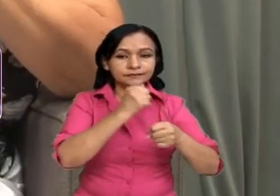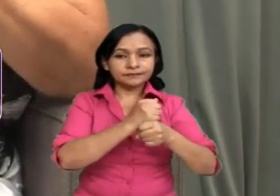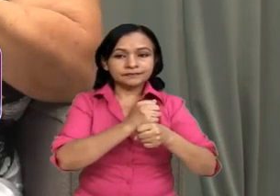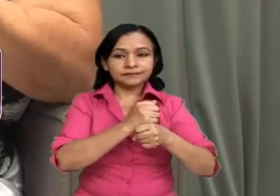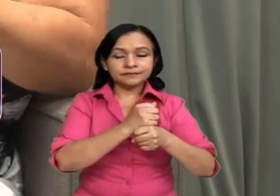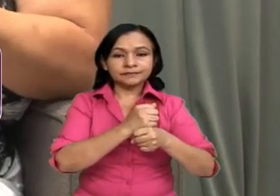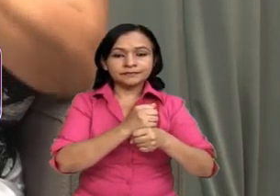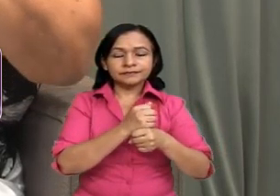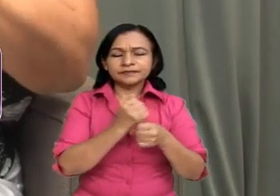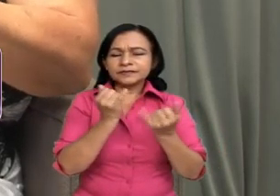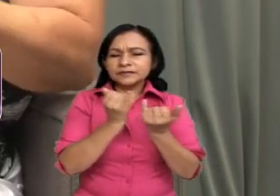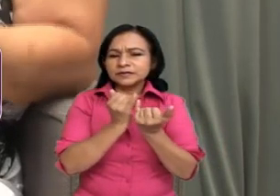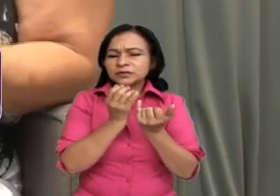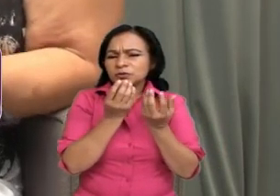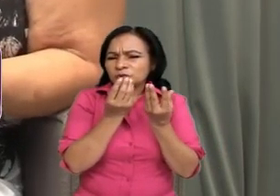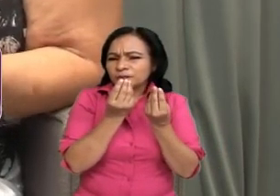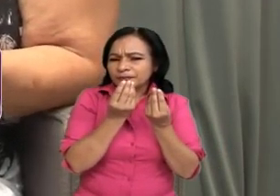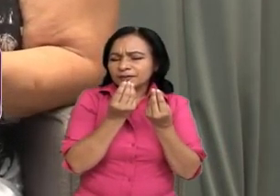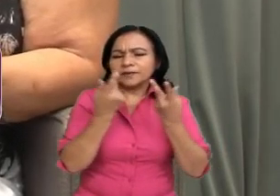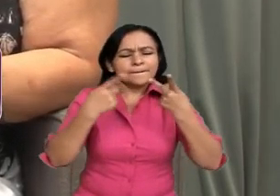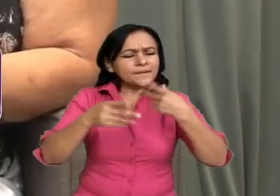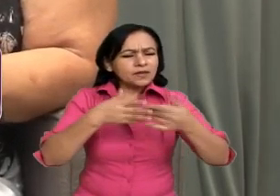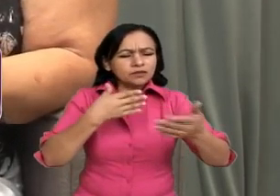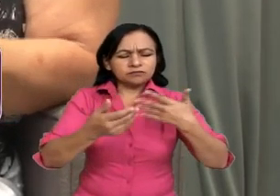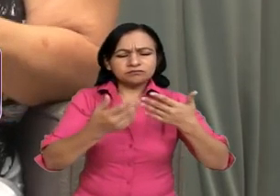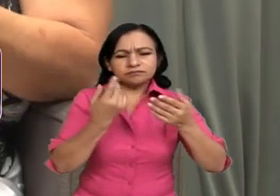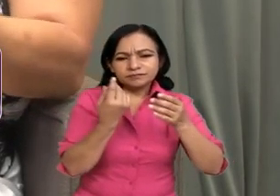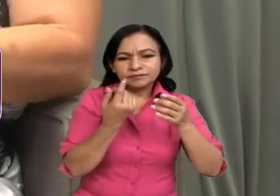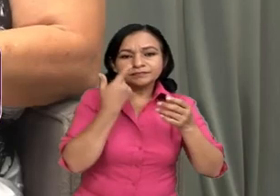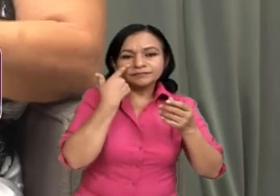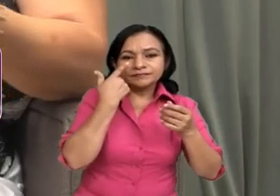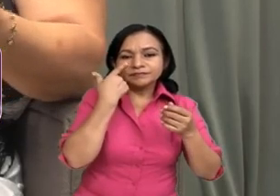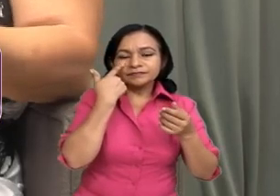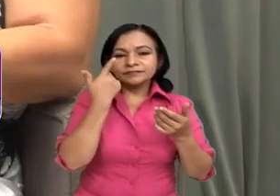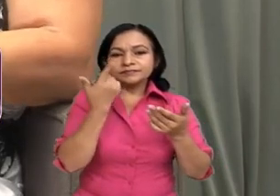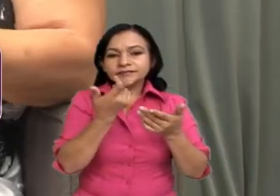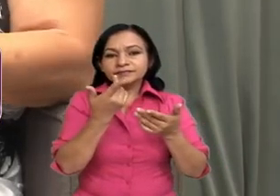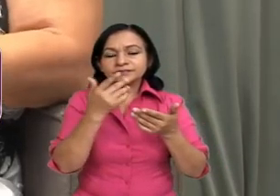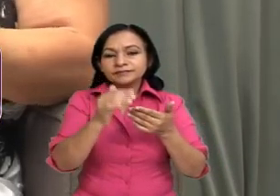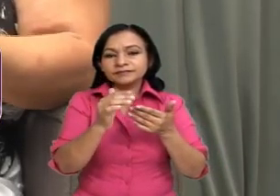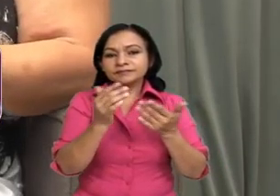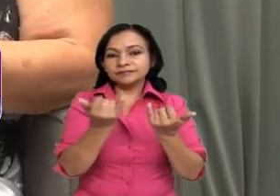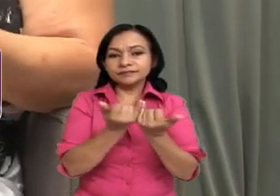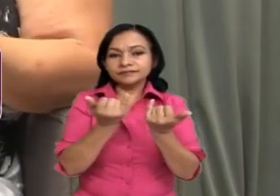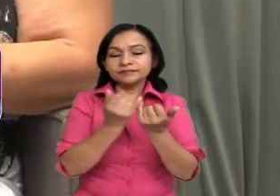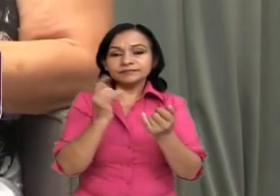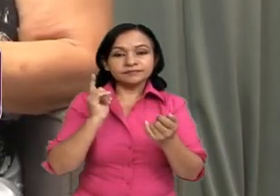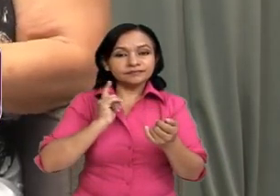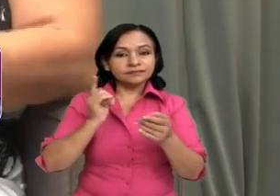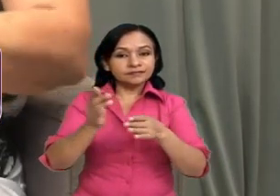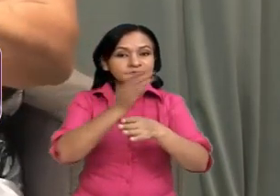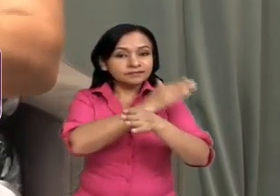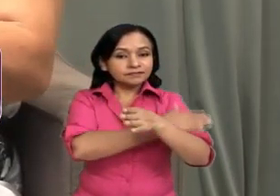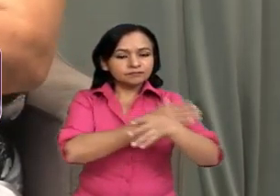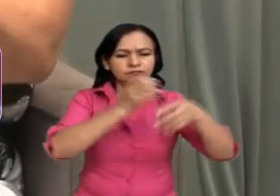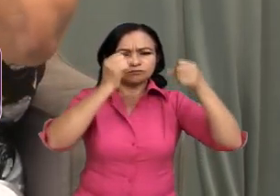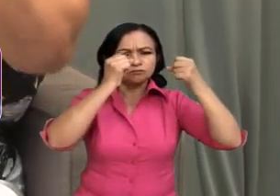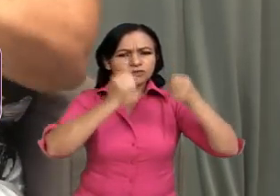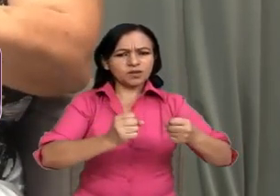Con temor, pero entra. Porque todavía, digamos, ese paradigma de que el hombre